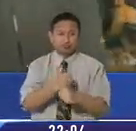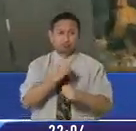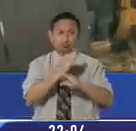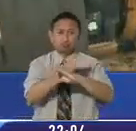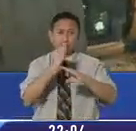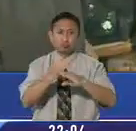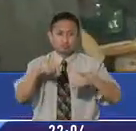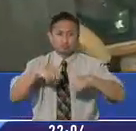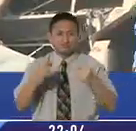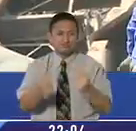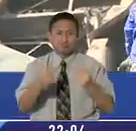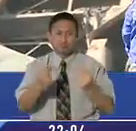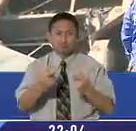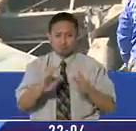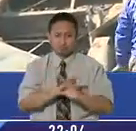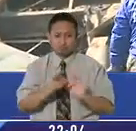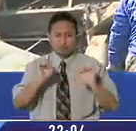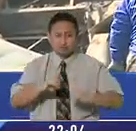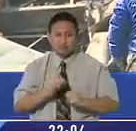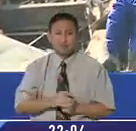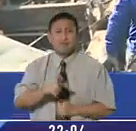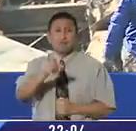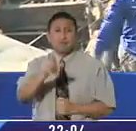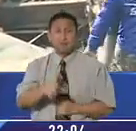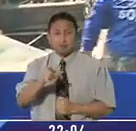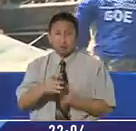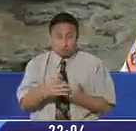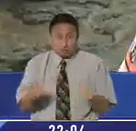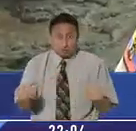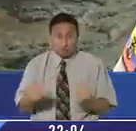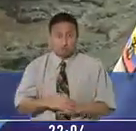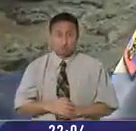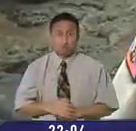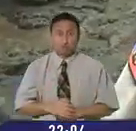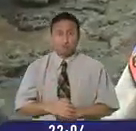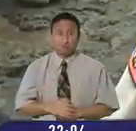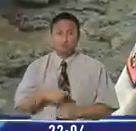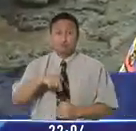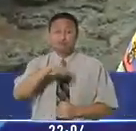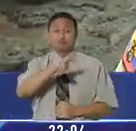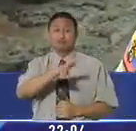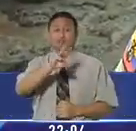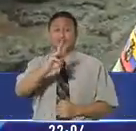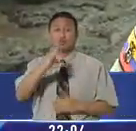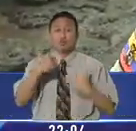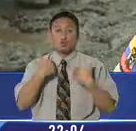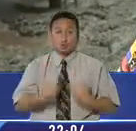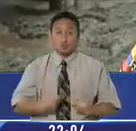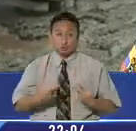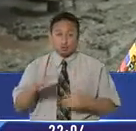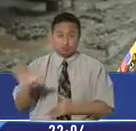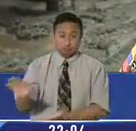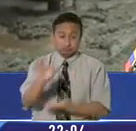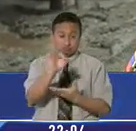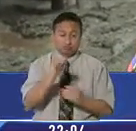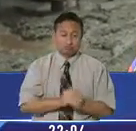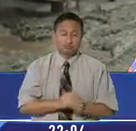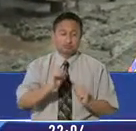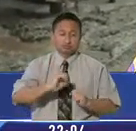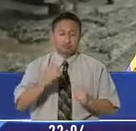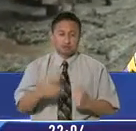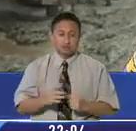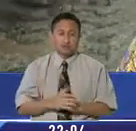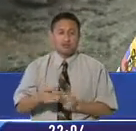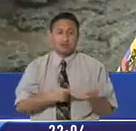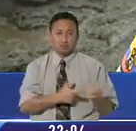para acelerar la limpieza y tratar de localizar a los desaparecidos. Hemos rescatado 26 cuerpos, y esos cuerpos han sido, claro, conjuntamente con